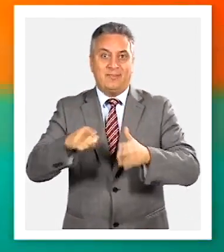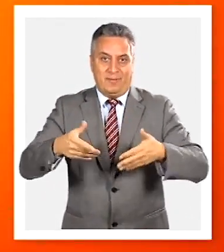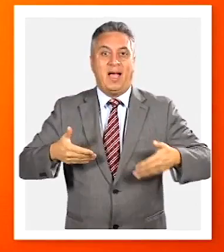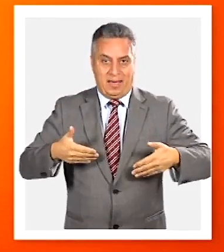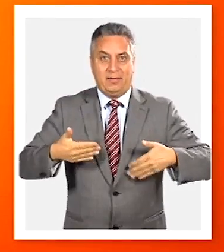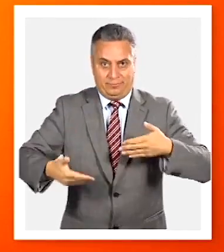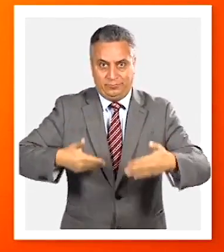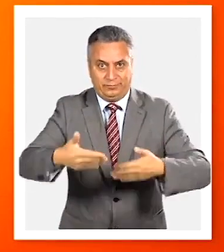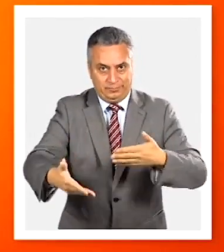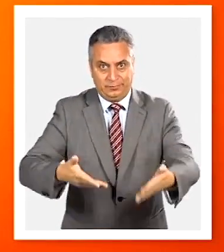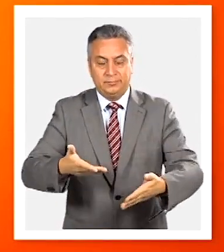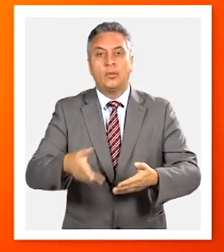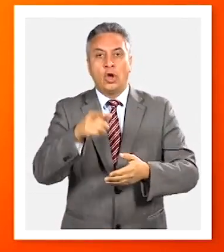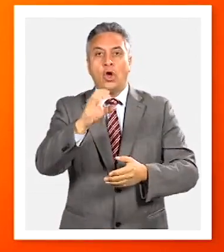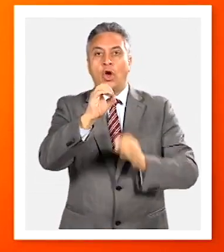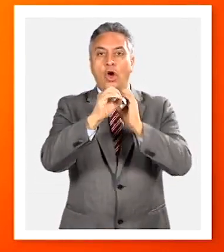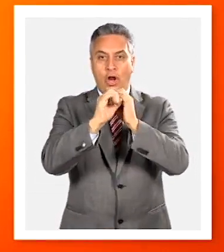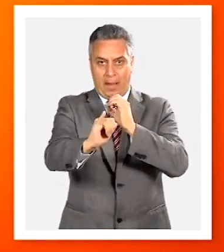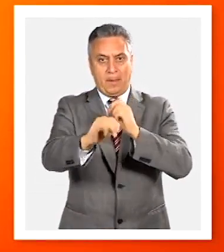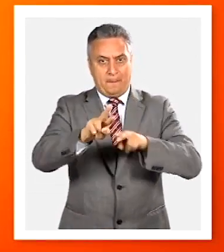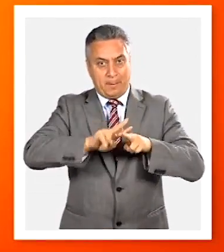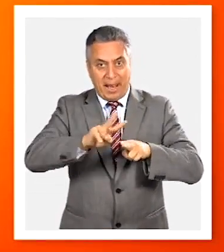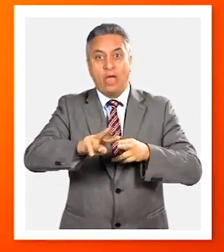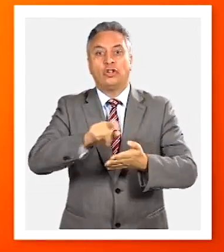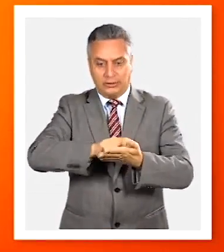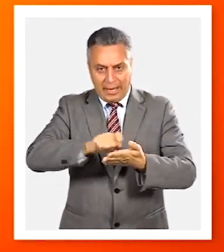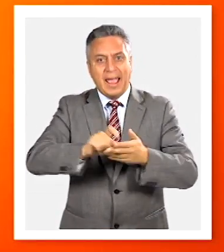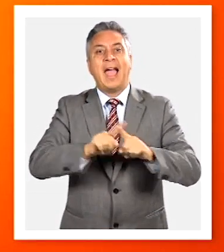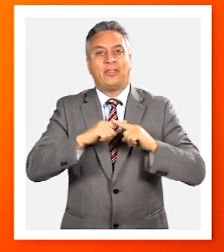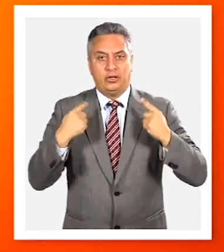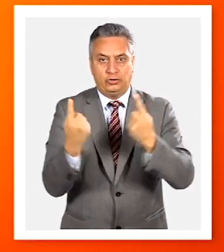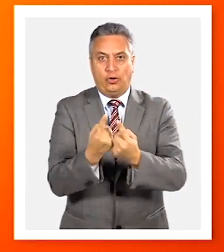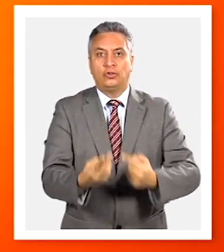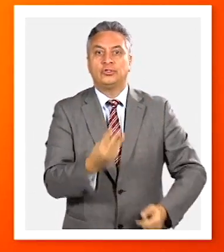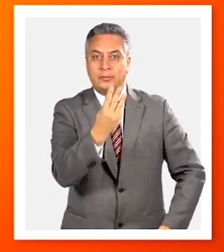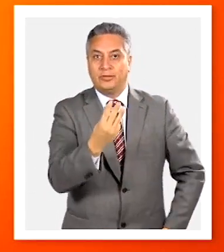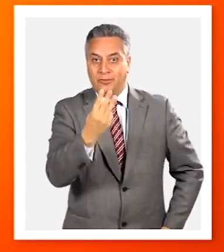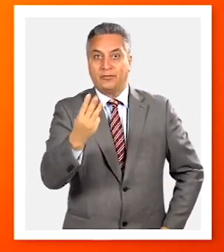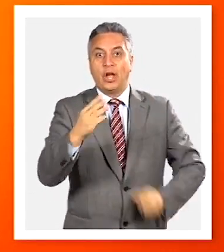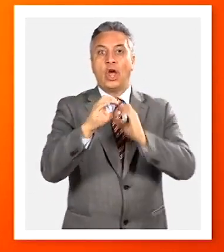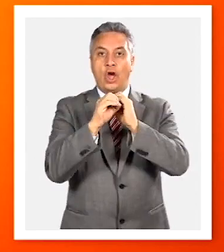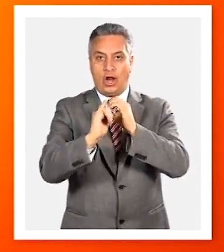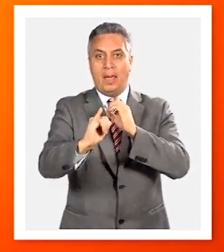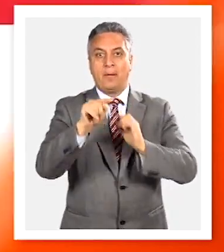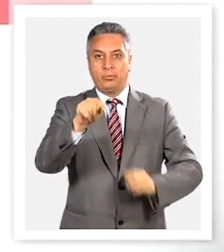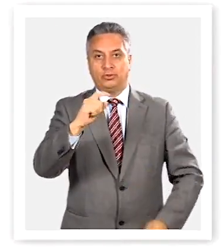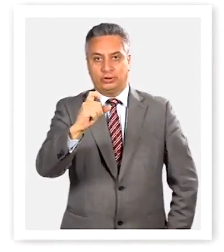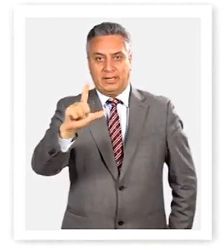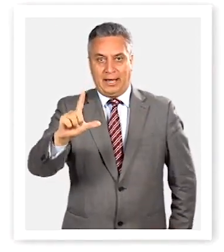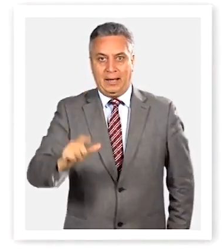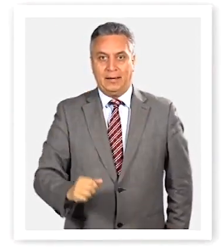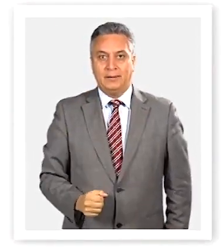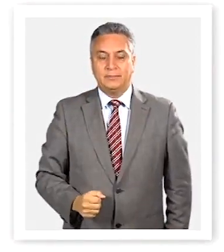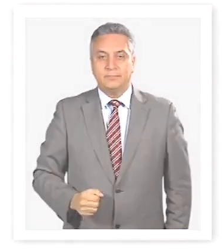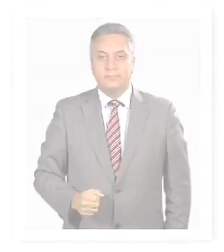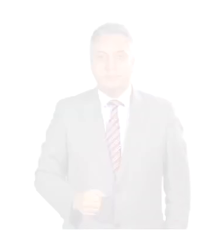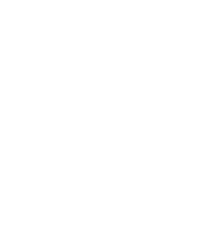desplazarse. Onemi. Estar preparados es tarea de todos. www.onemi.cl